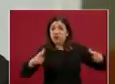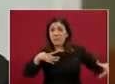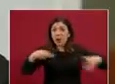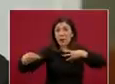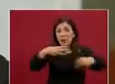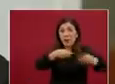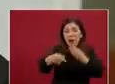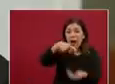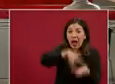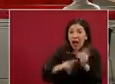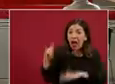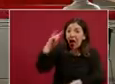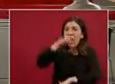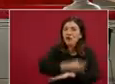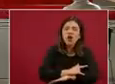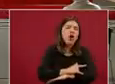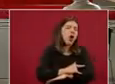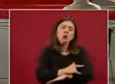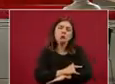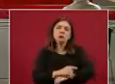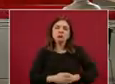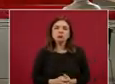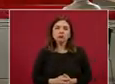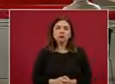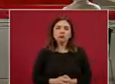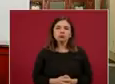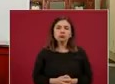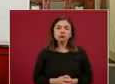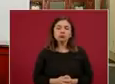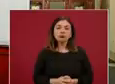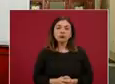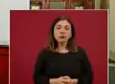contagio dentro de una aeronave.